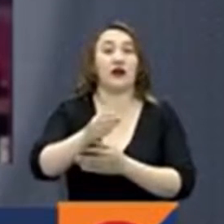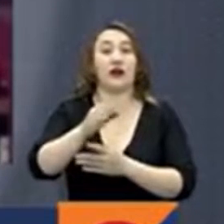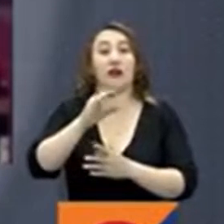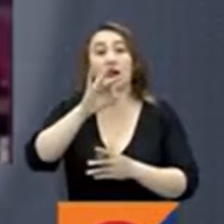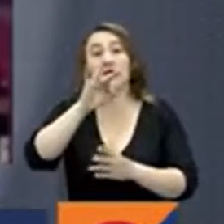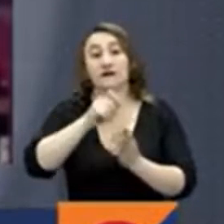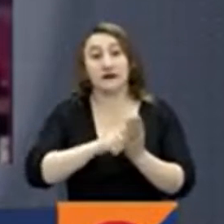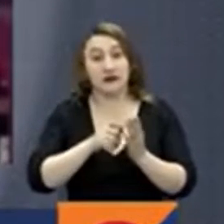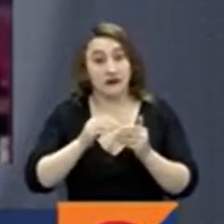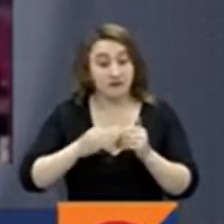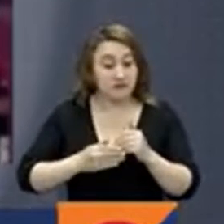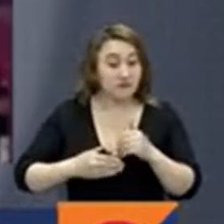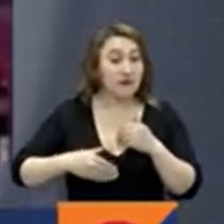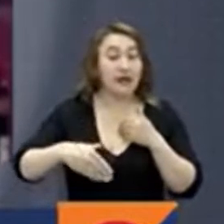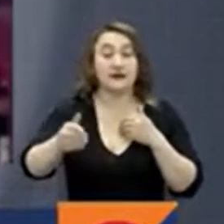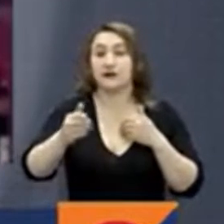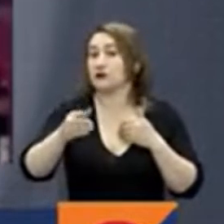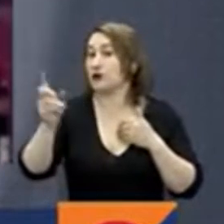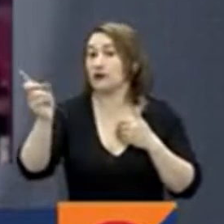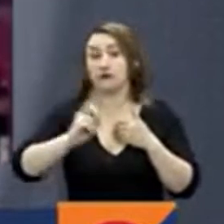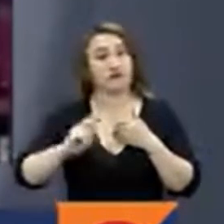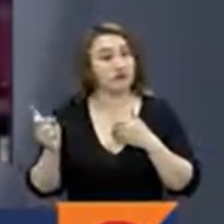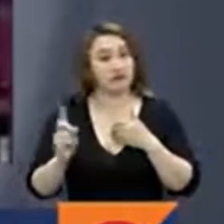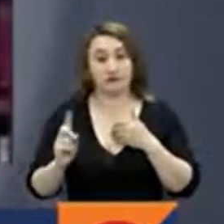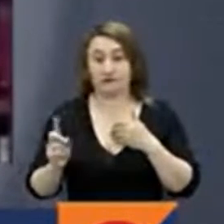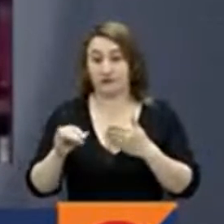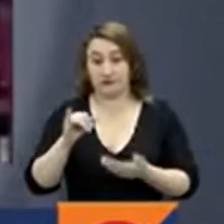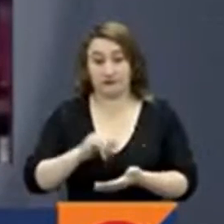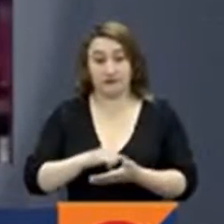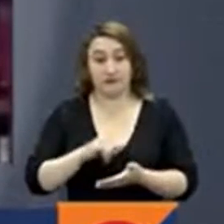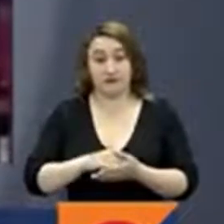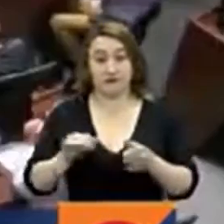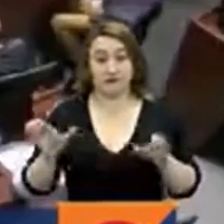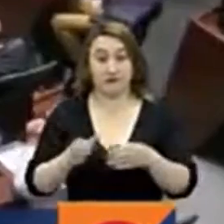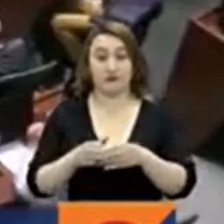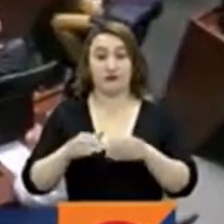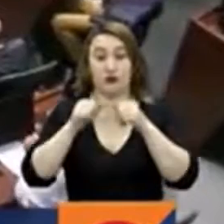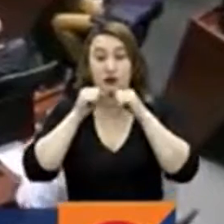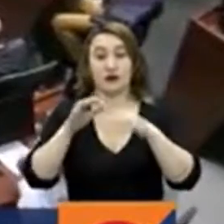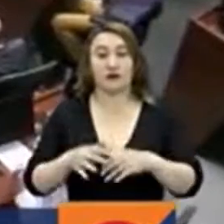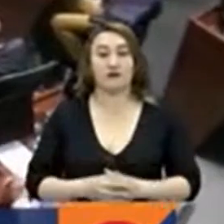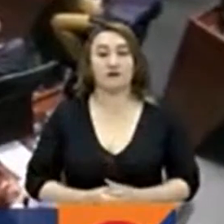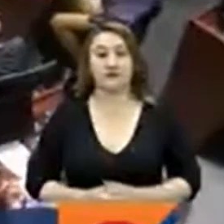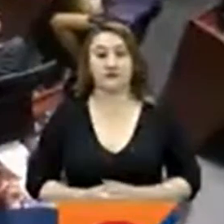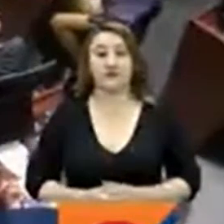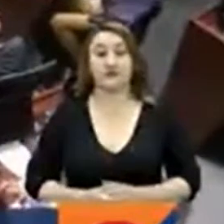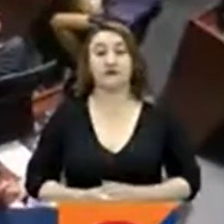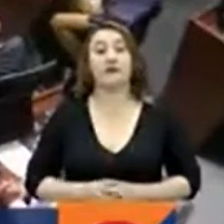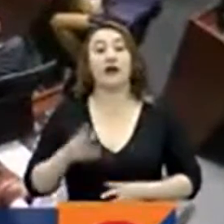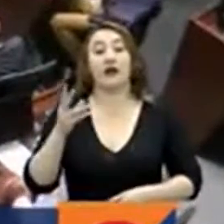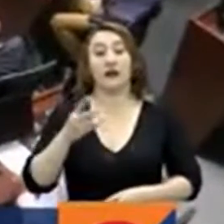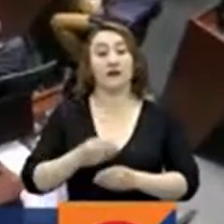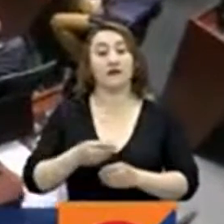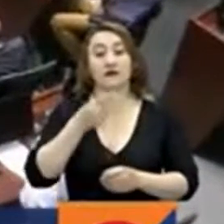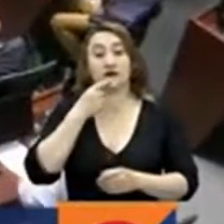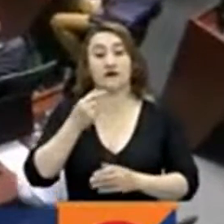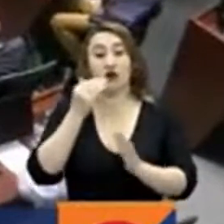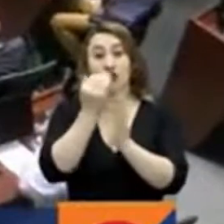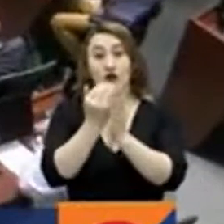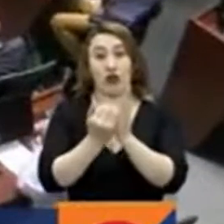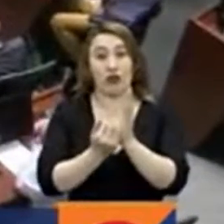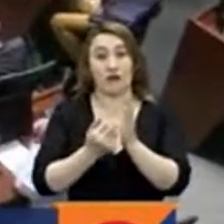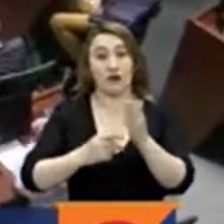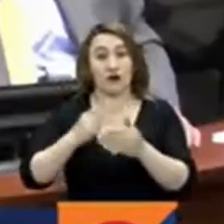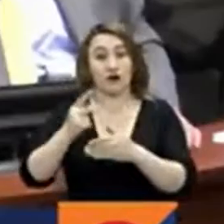periodos consecutivos o no en la misma corporación pública. Además, impediría sacar del orden del día los proyectos de